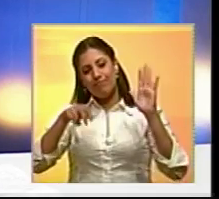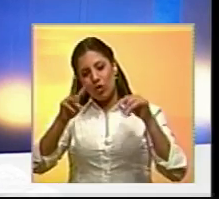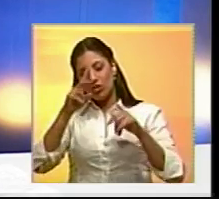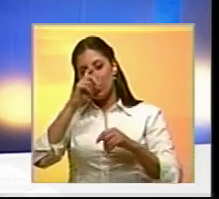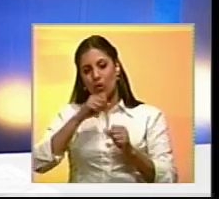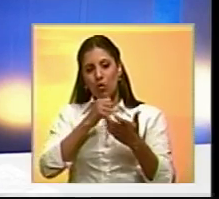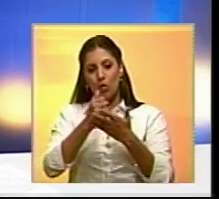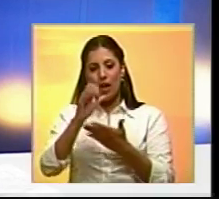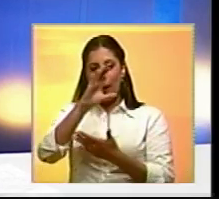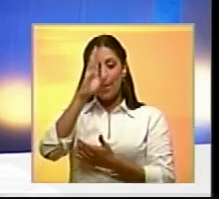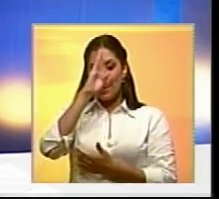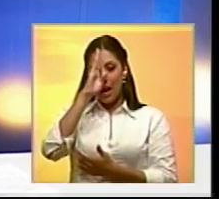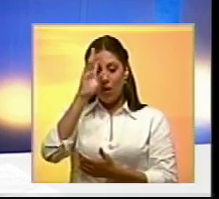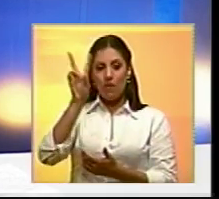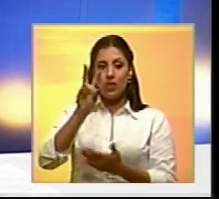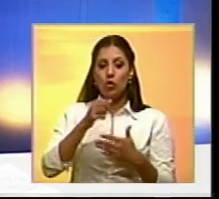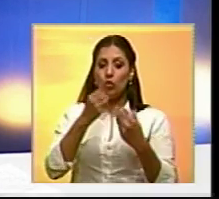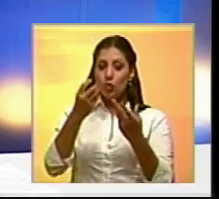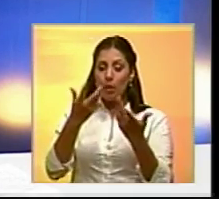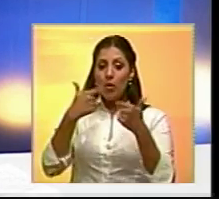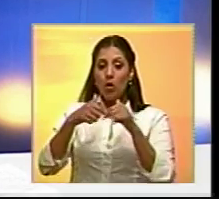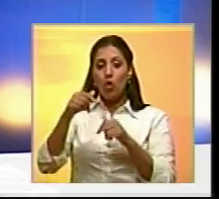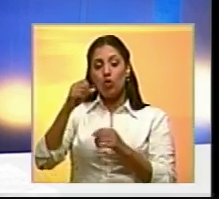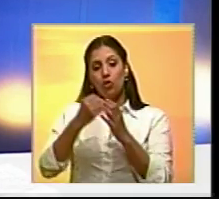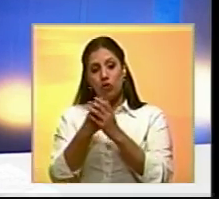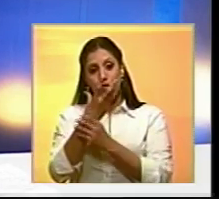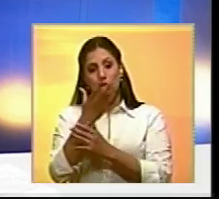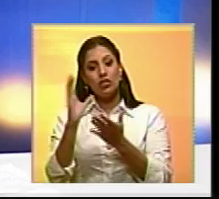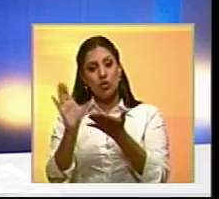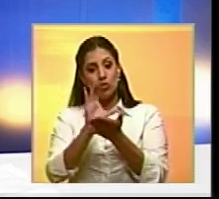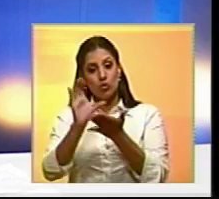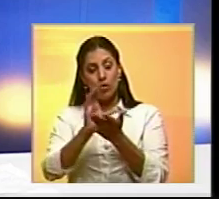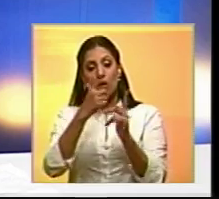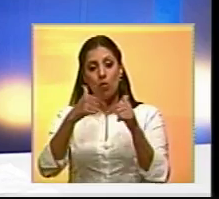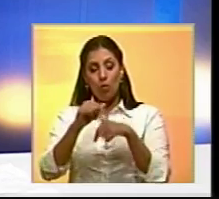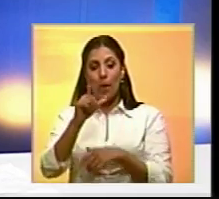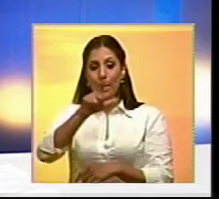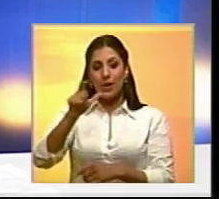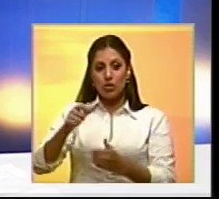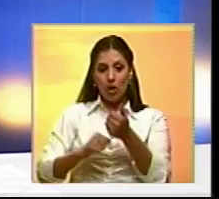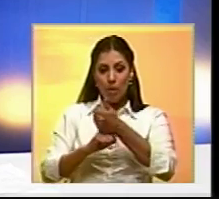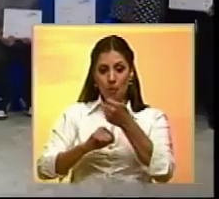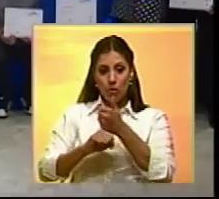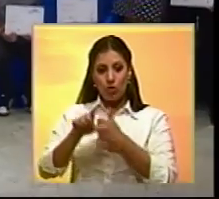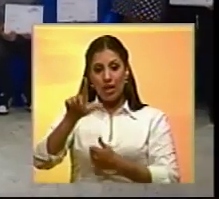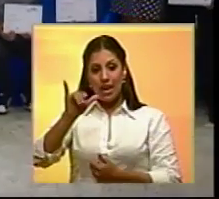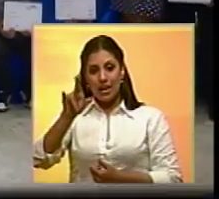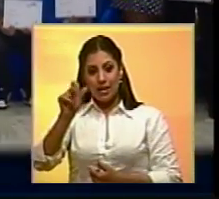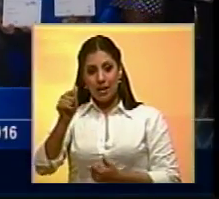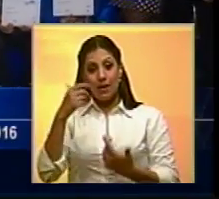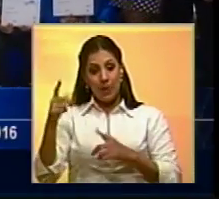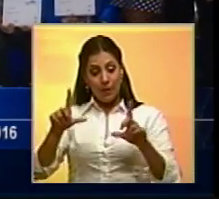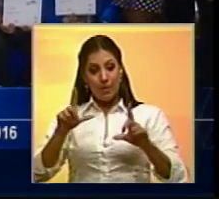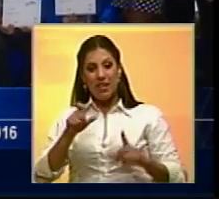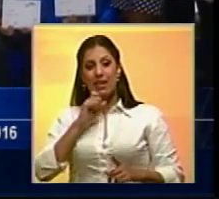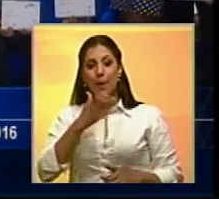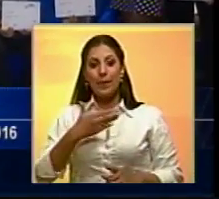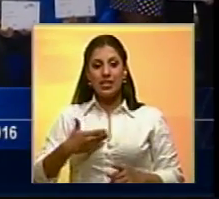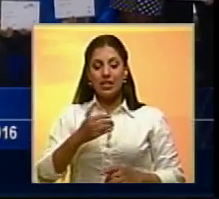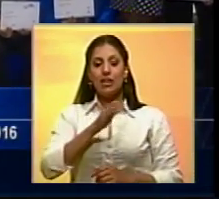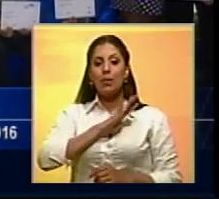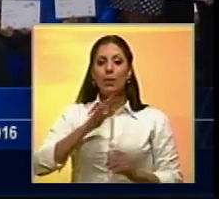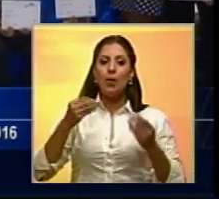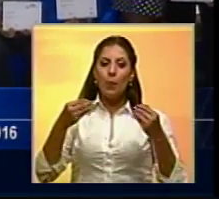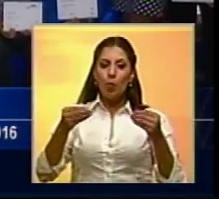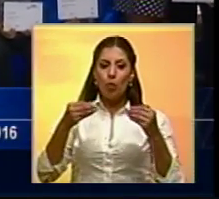que otorga Citibank Venezuela y la Fundación Citi con el apoyo de la Asociación Civil Lira. Ivette Sáez, presidente de Asuntos